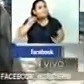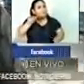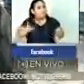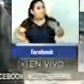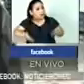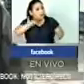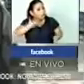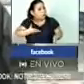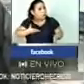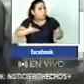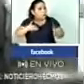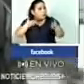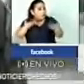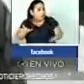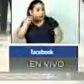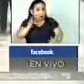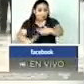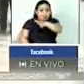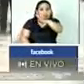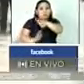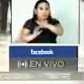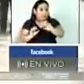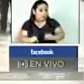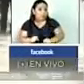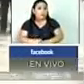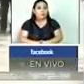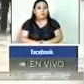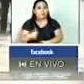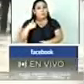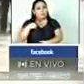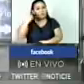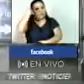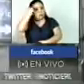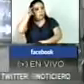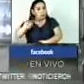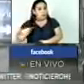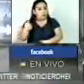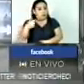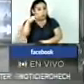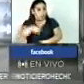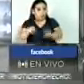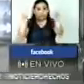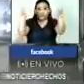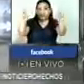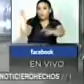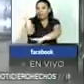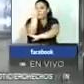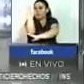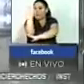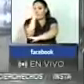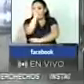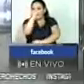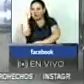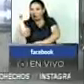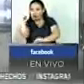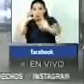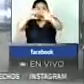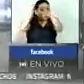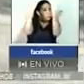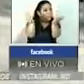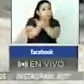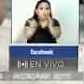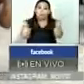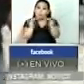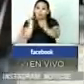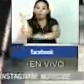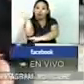puede lograr detener esto. En primer lugar, ¿qué haría? Porque como hoy con esta emergencia nacional y mundial que se ha venido, pues,